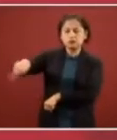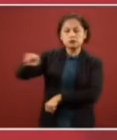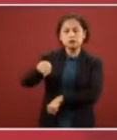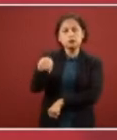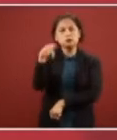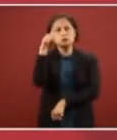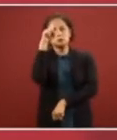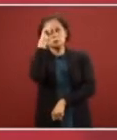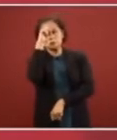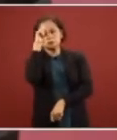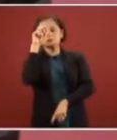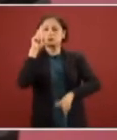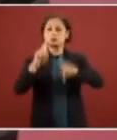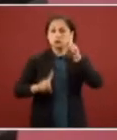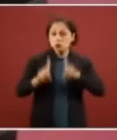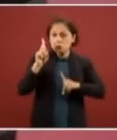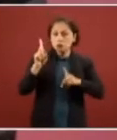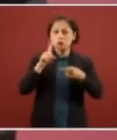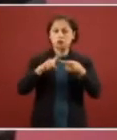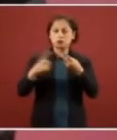vez que